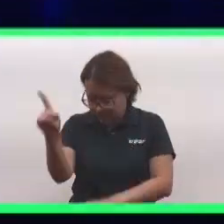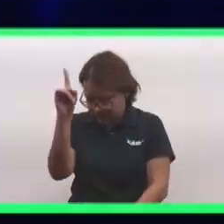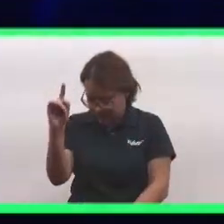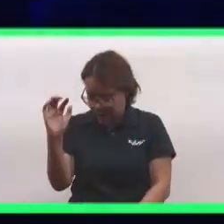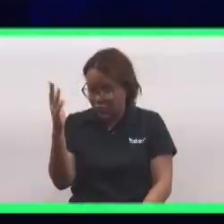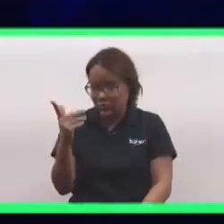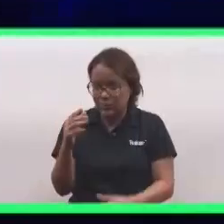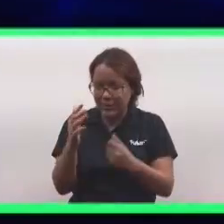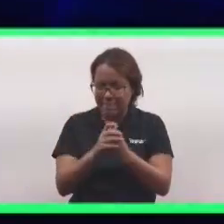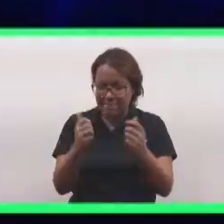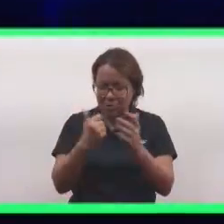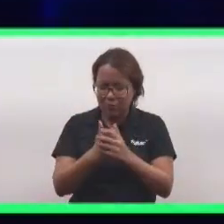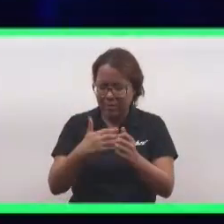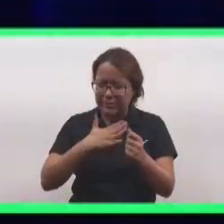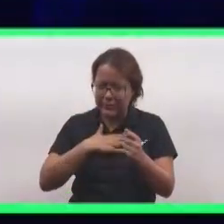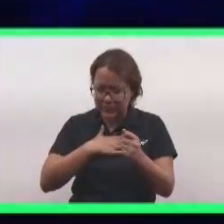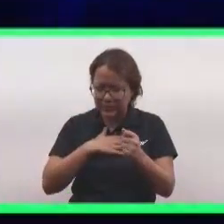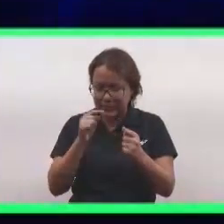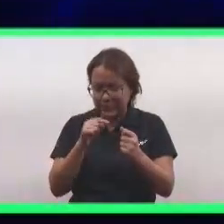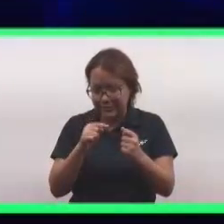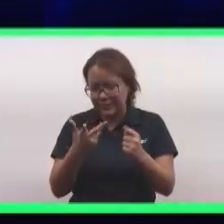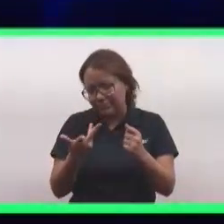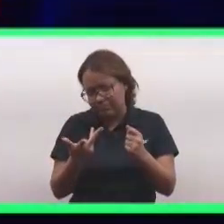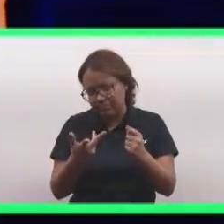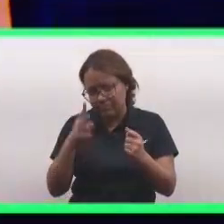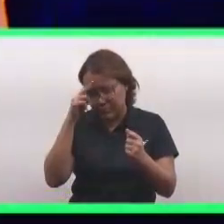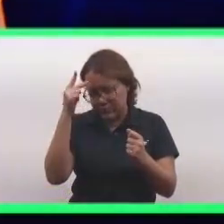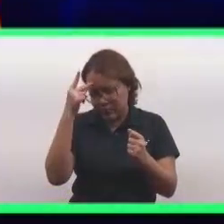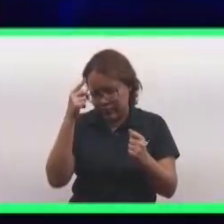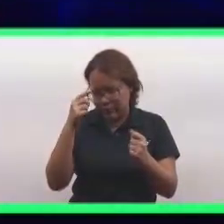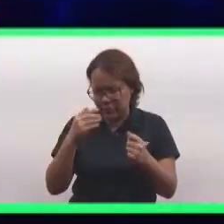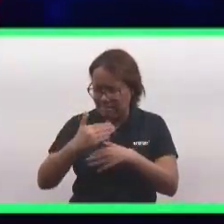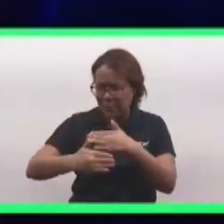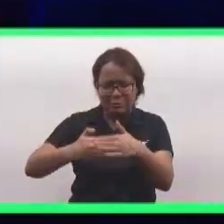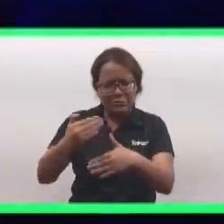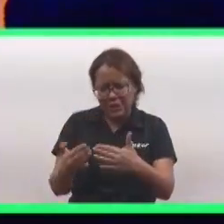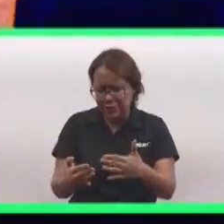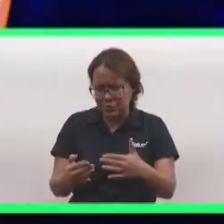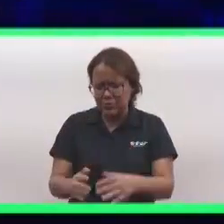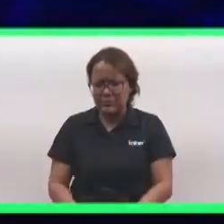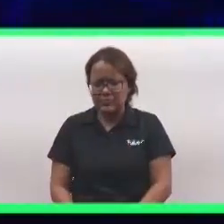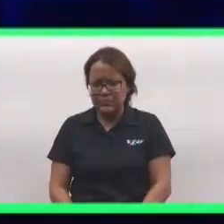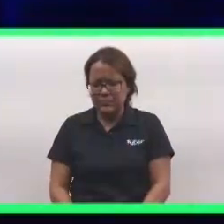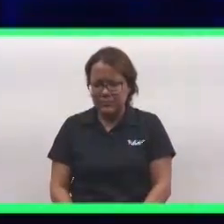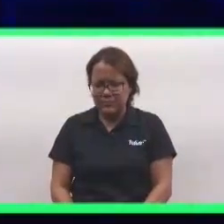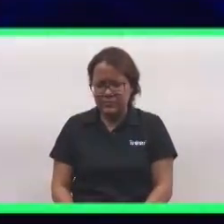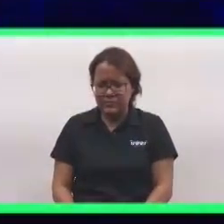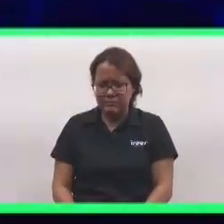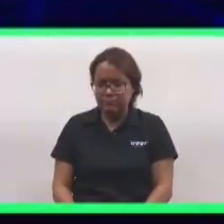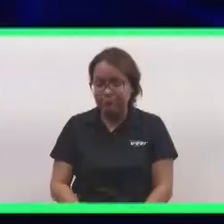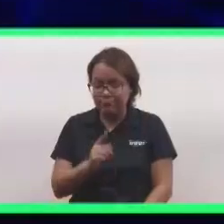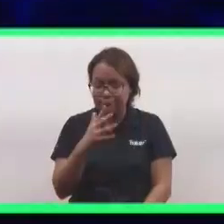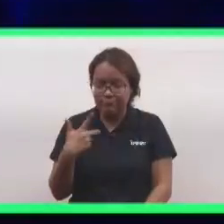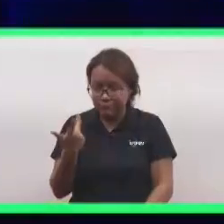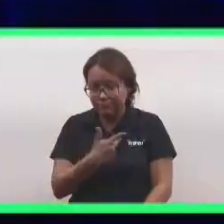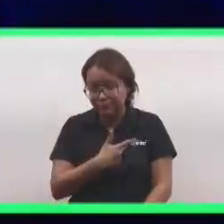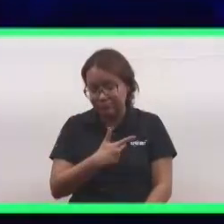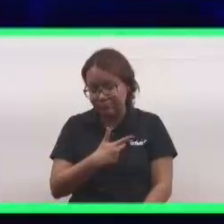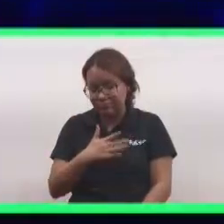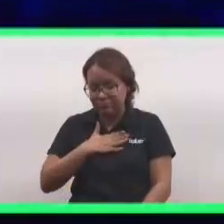desierto habla, Señor, de una etapa nada más, por la cual muchos hemos atravesado o estamos atravesando